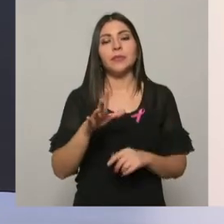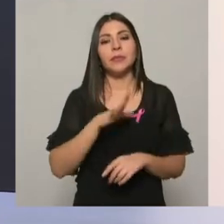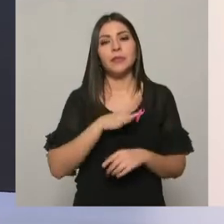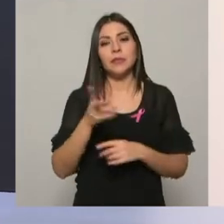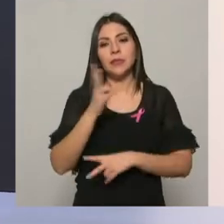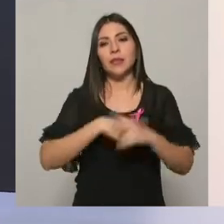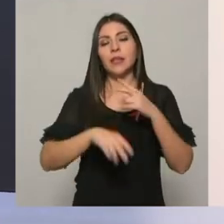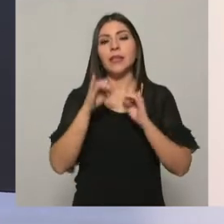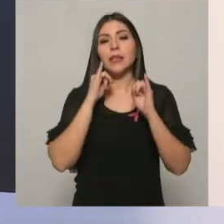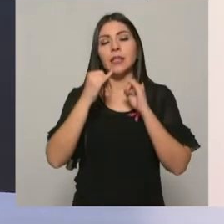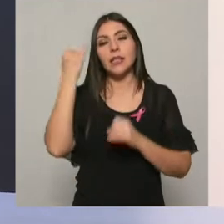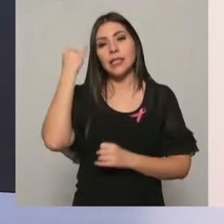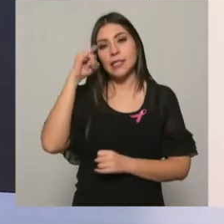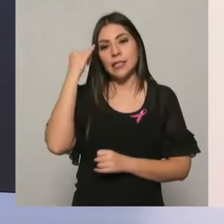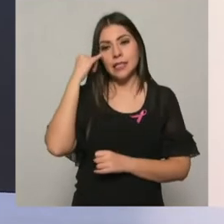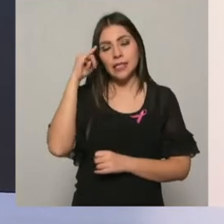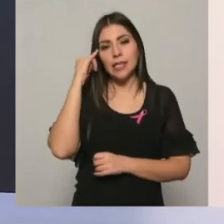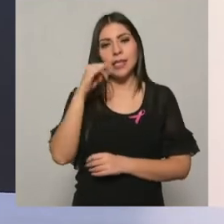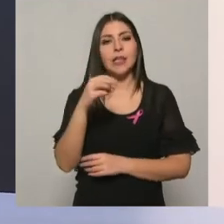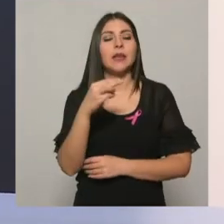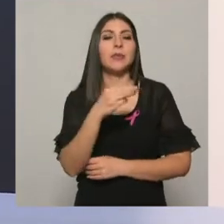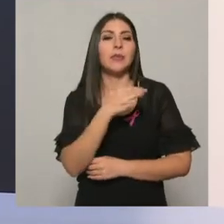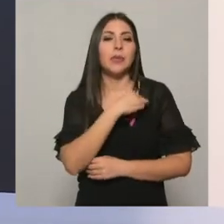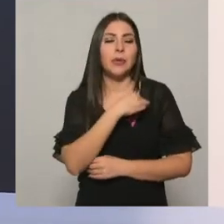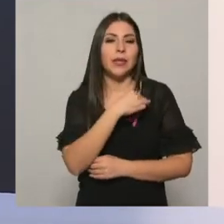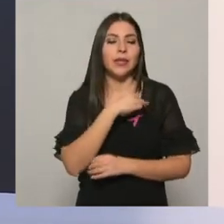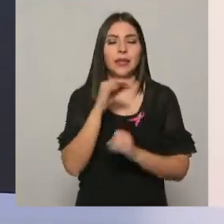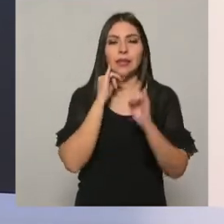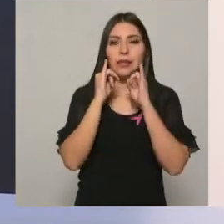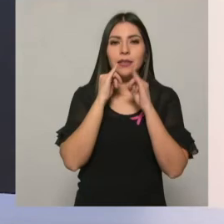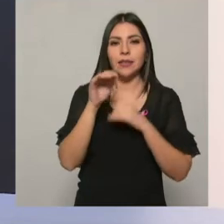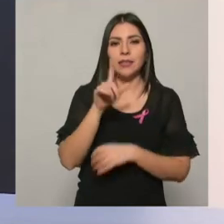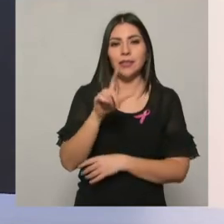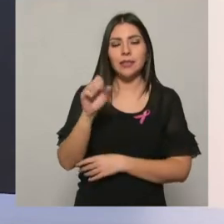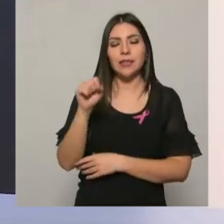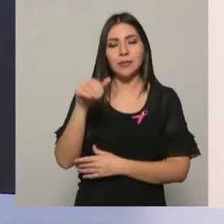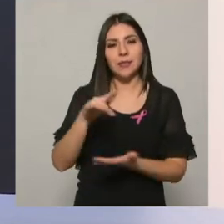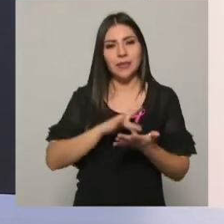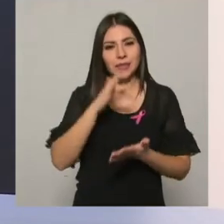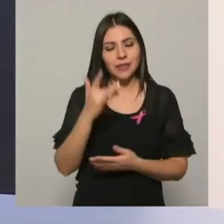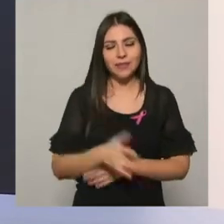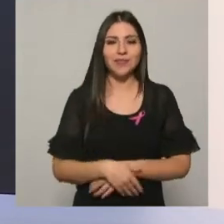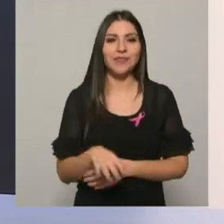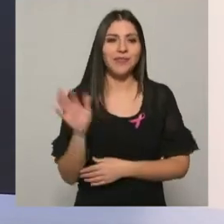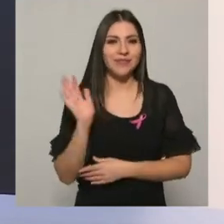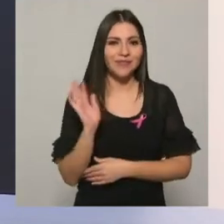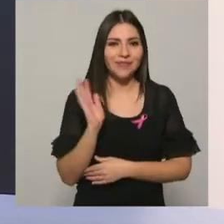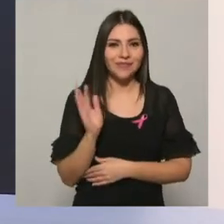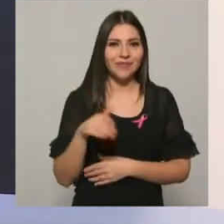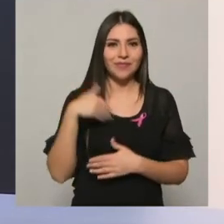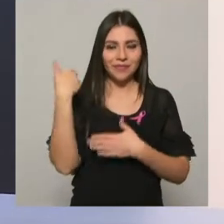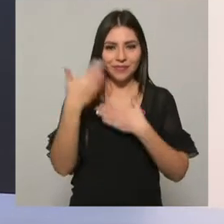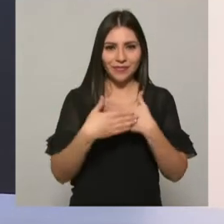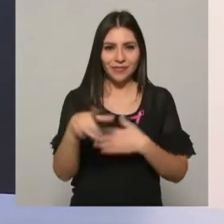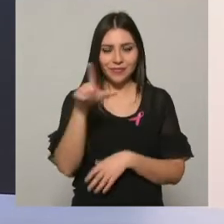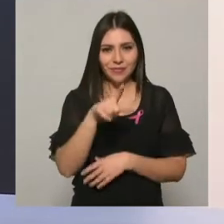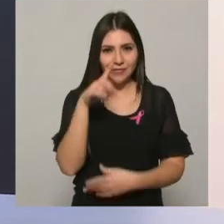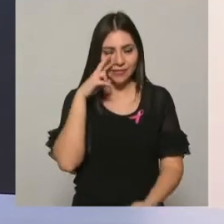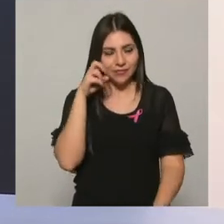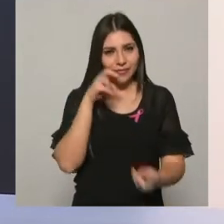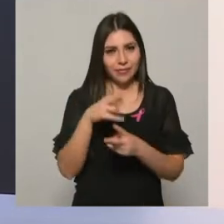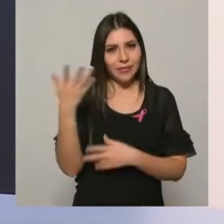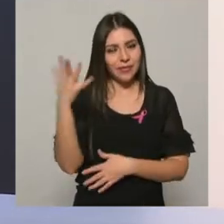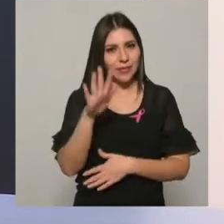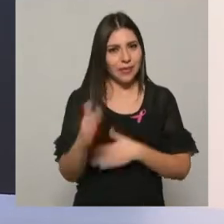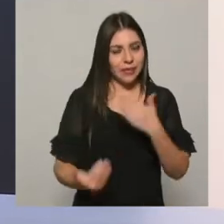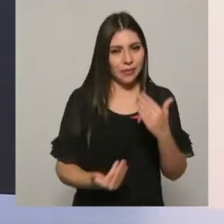la participación de Itzel Mendoza, Mónica Ponce como intérpretes de lengua de señas, muchas gracias. Y yo lo espero el próximo lunes a partir de las 10 de la